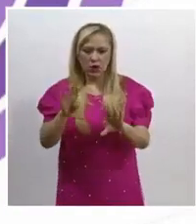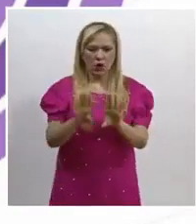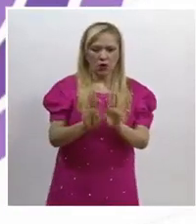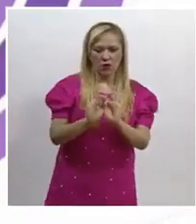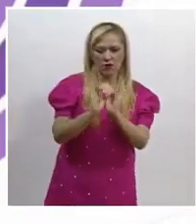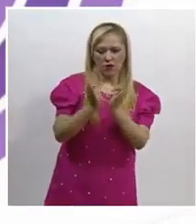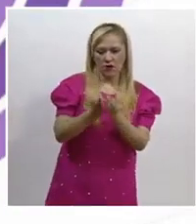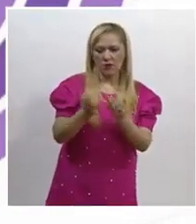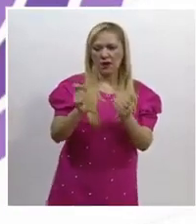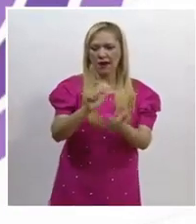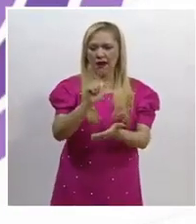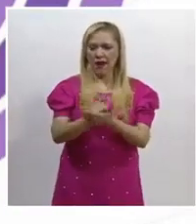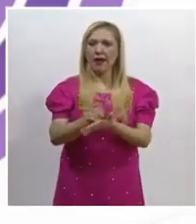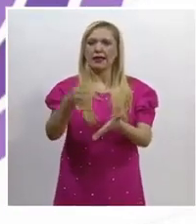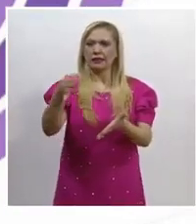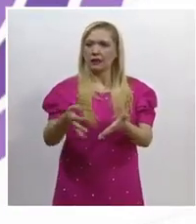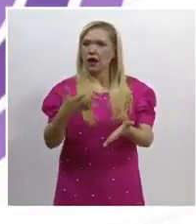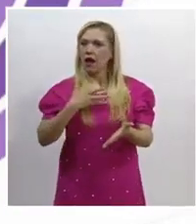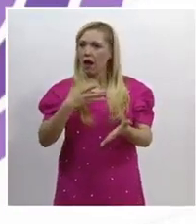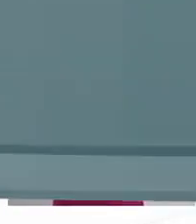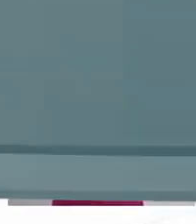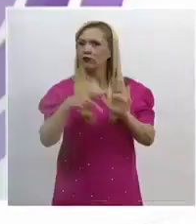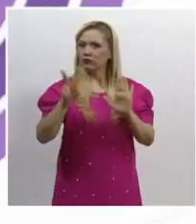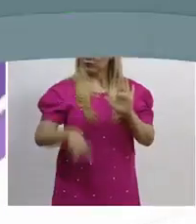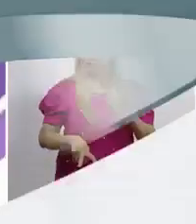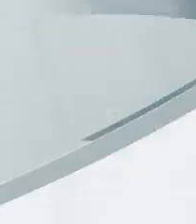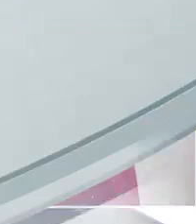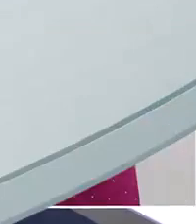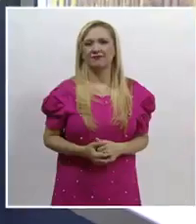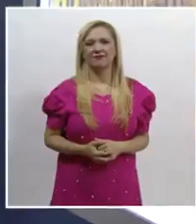una argumentación sólida.